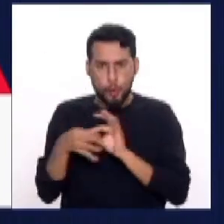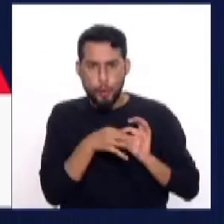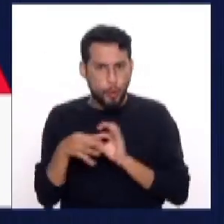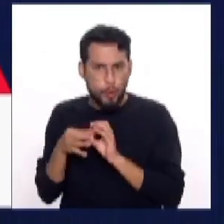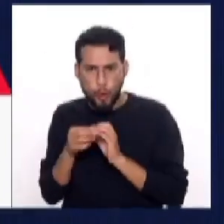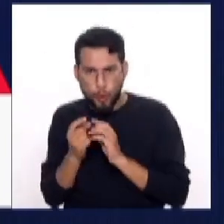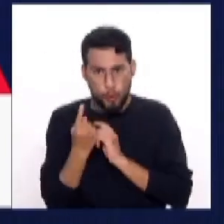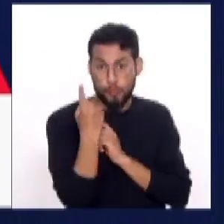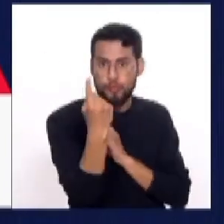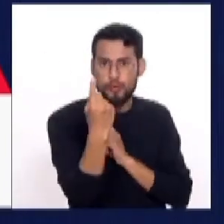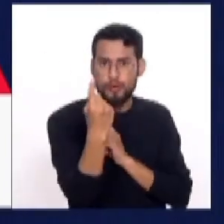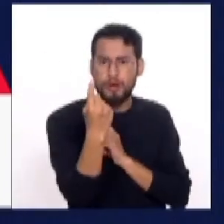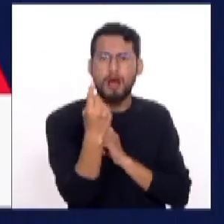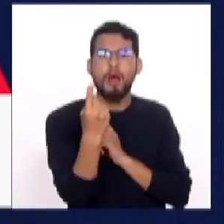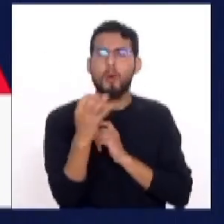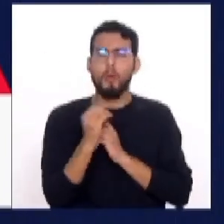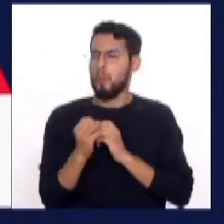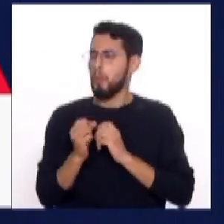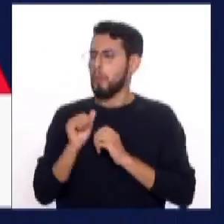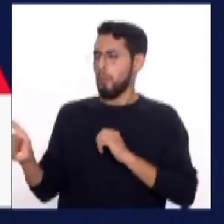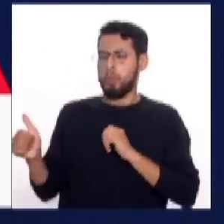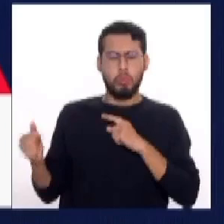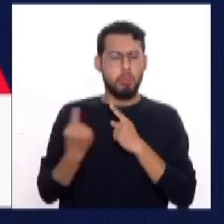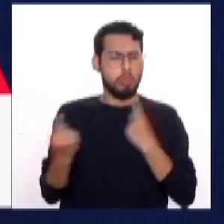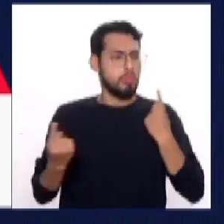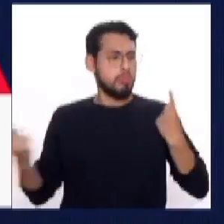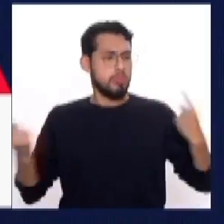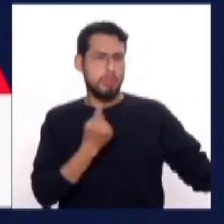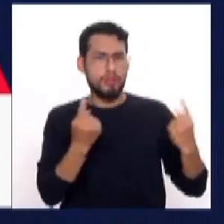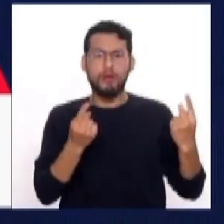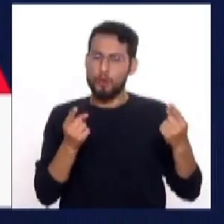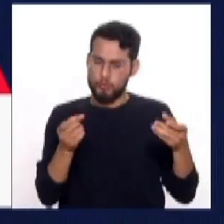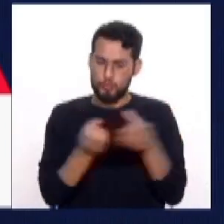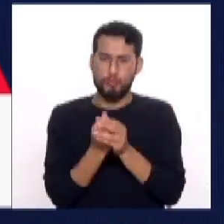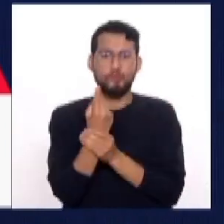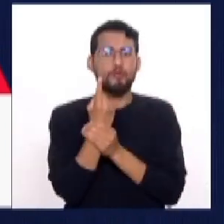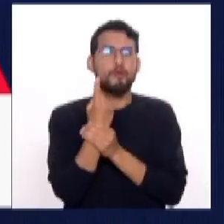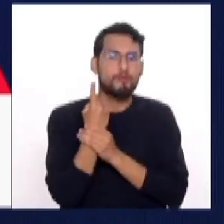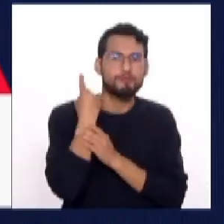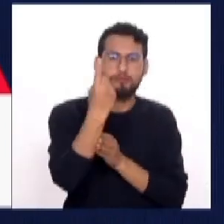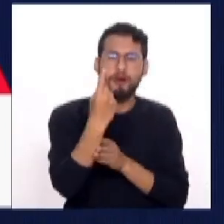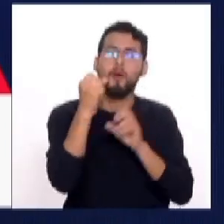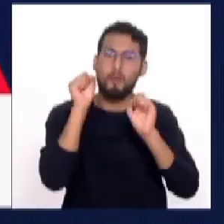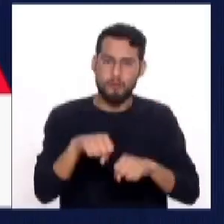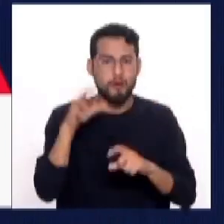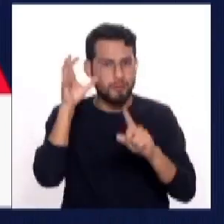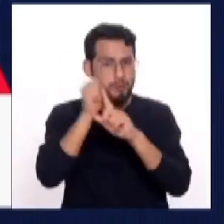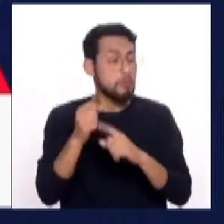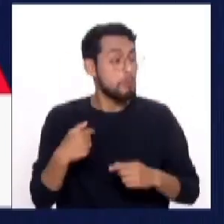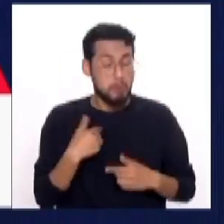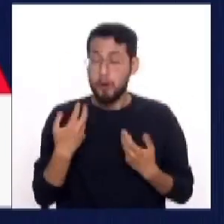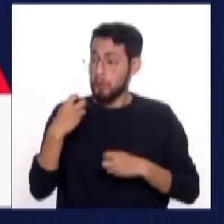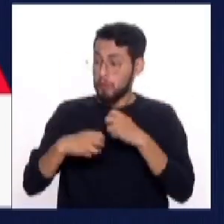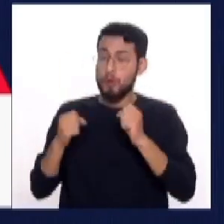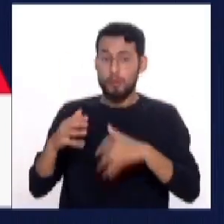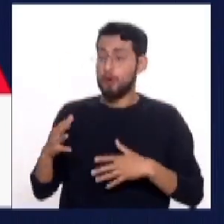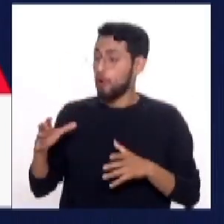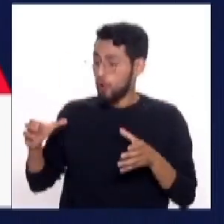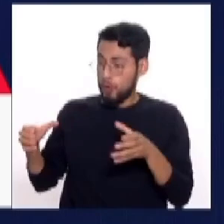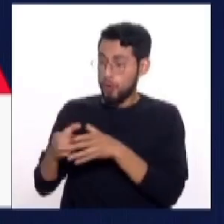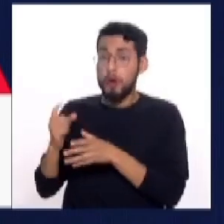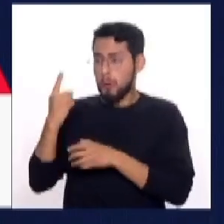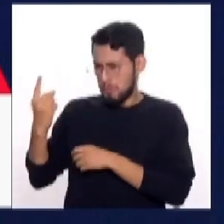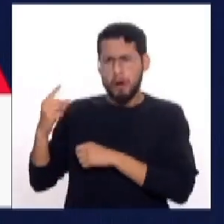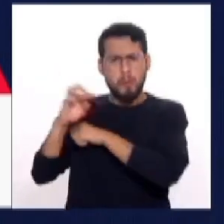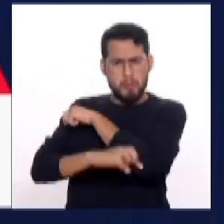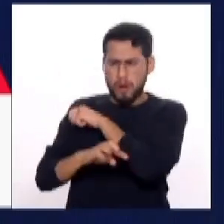cuando actuamos solos no me parece que ningún problema lo pueda resolver un solo país